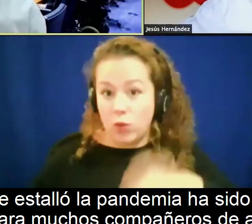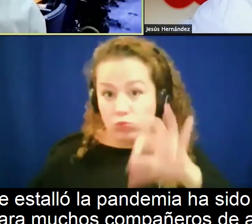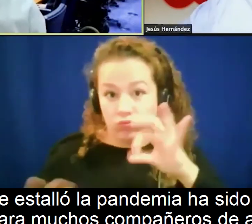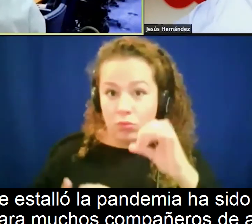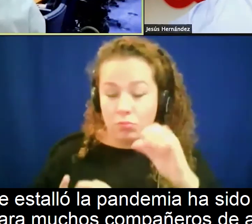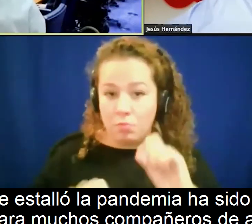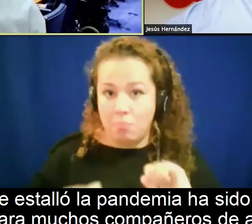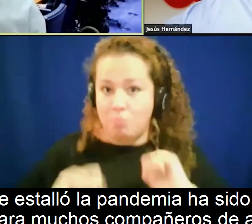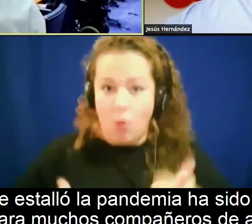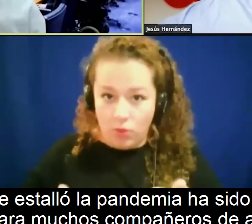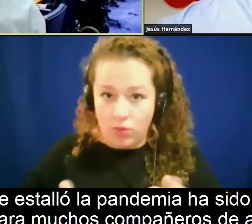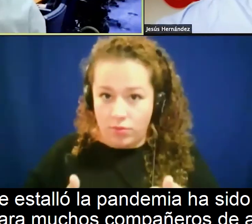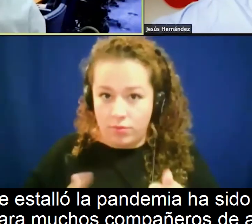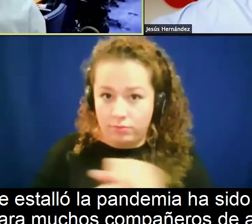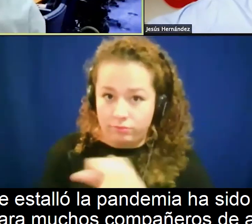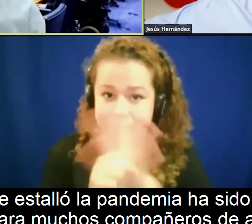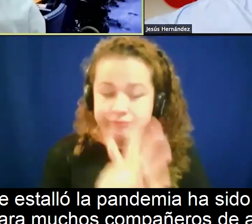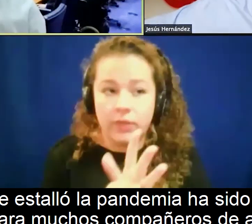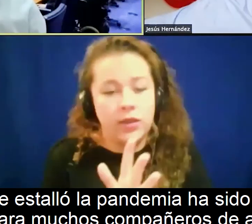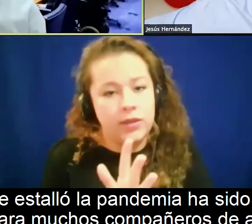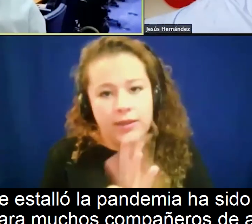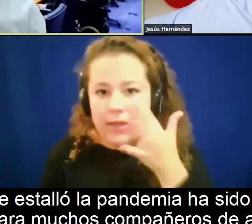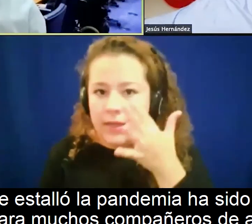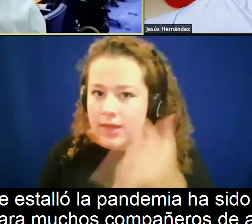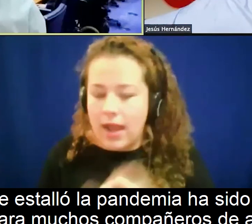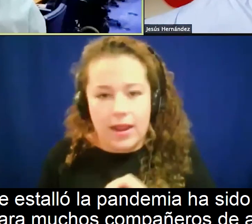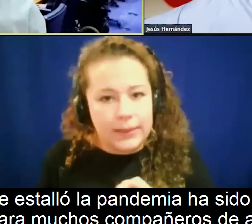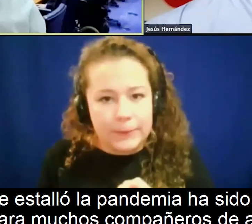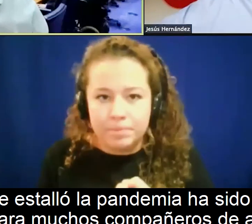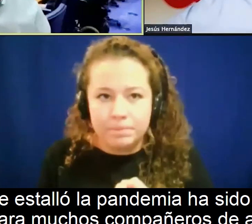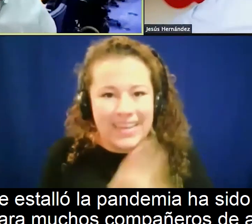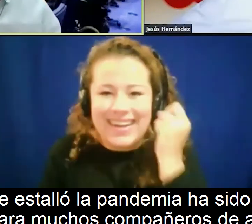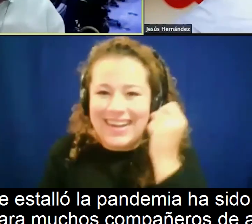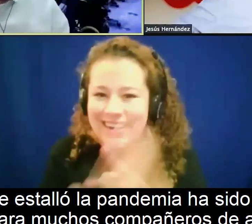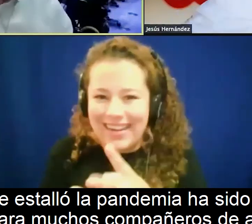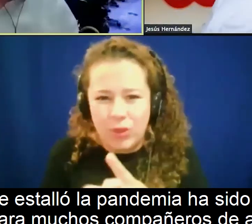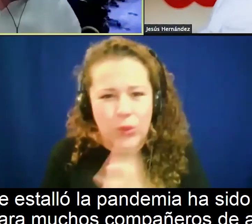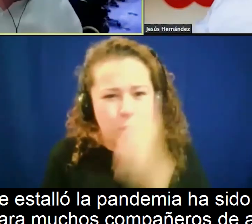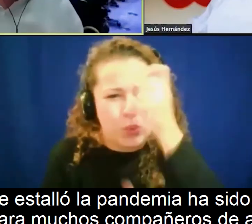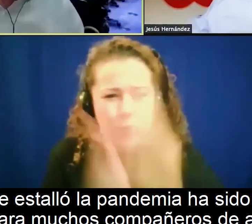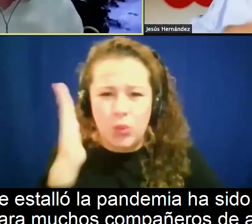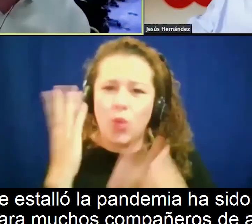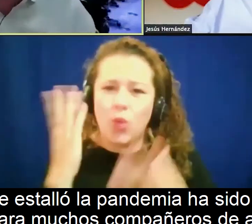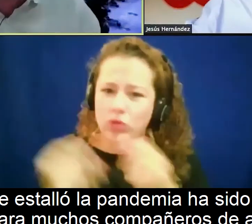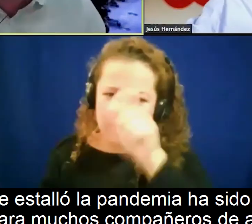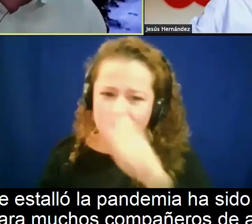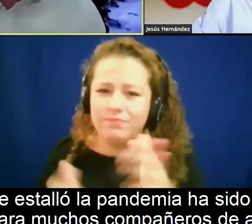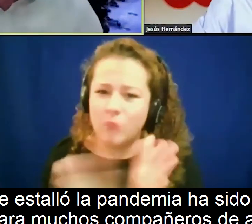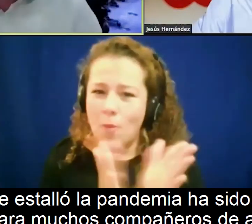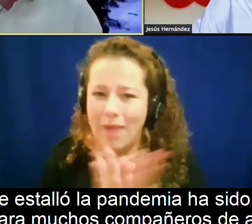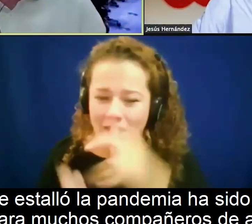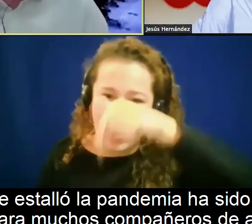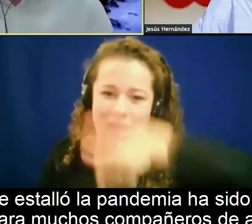ha sido un verdadero reto y muy duro para muchos compañeros de aquí